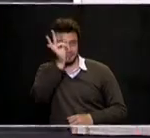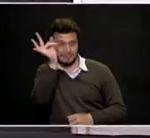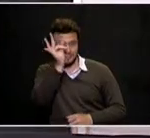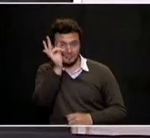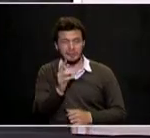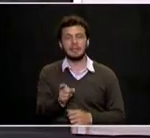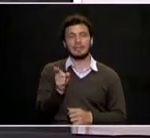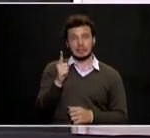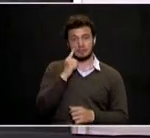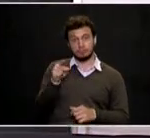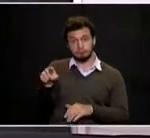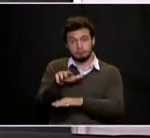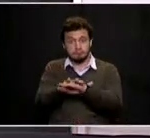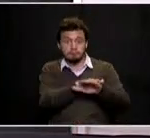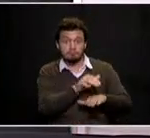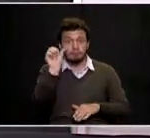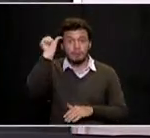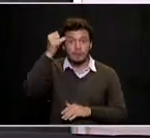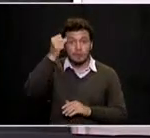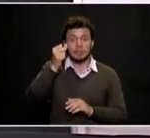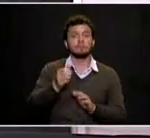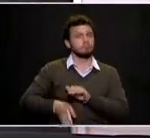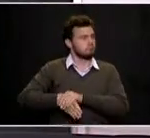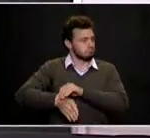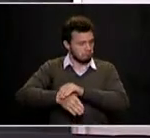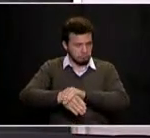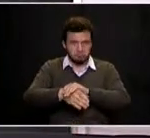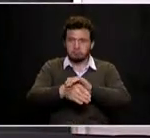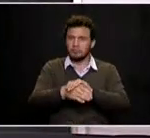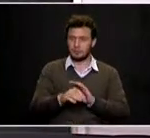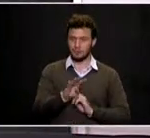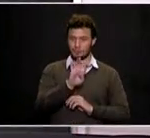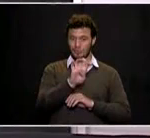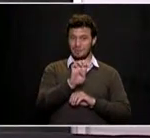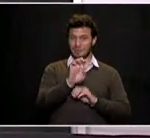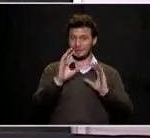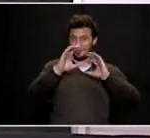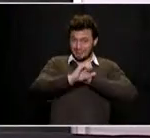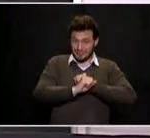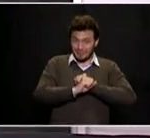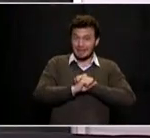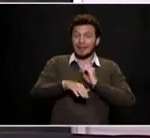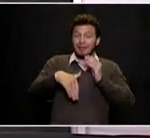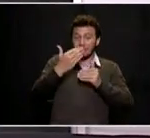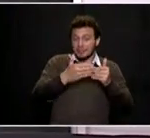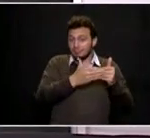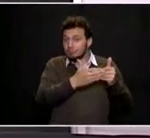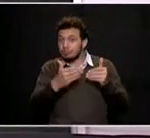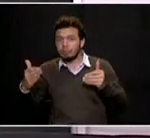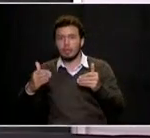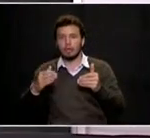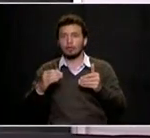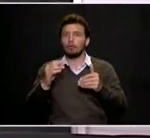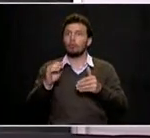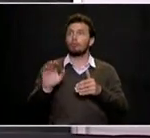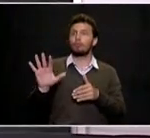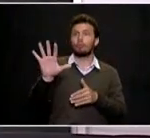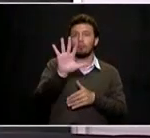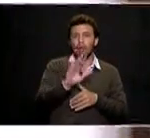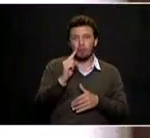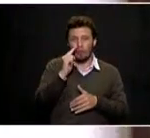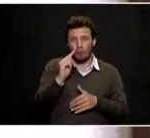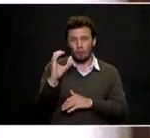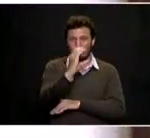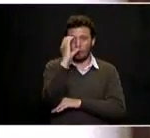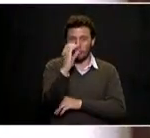tenemos el numeral continuamos con el numeral desde las 9 en punto llegando a hacer la tendencia en el país numeral la hora del